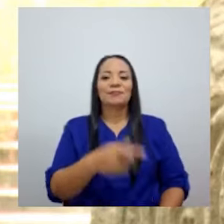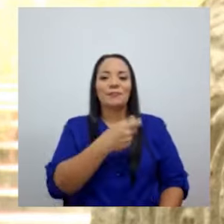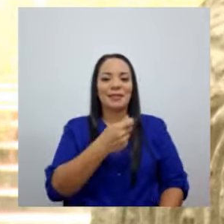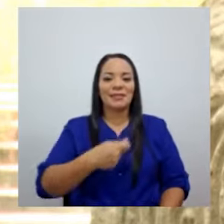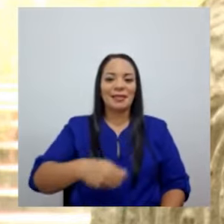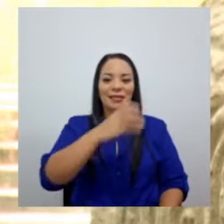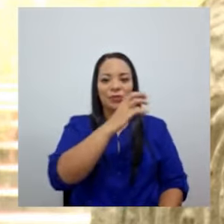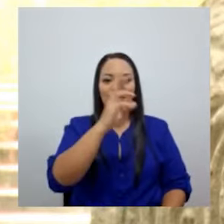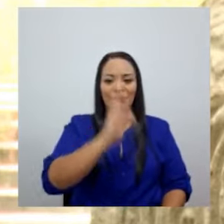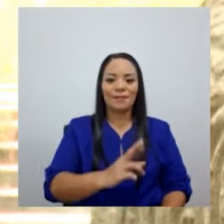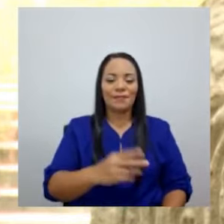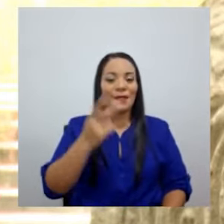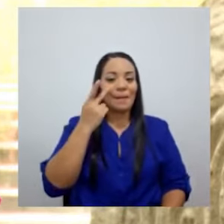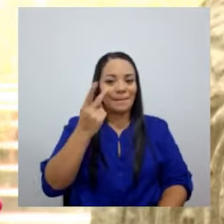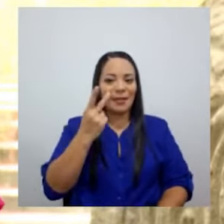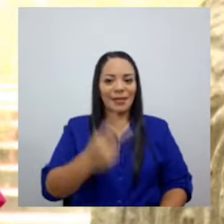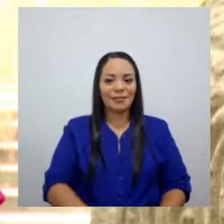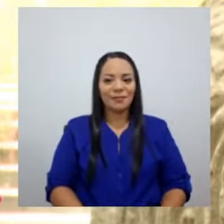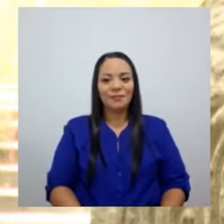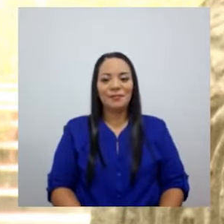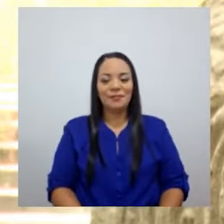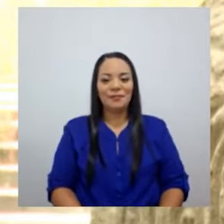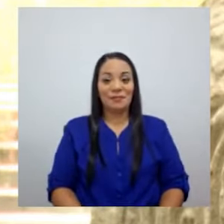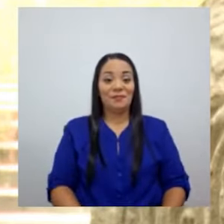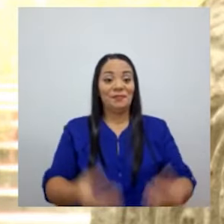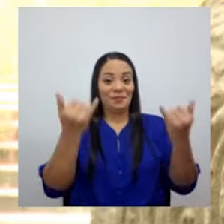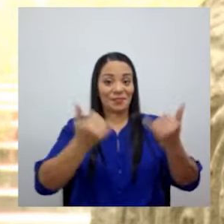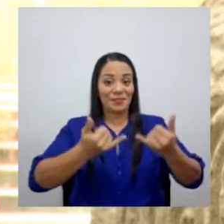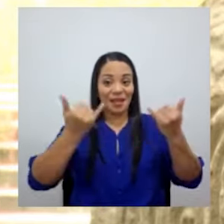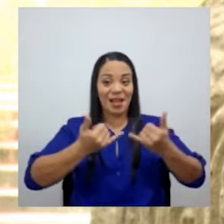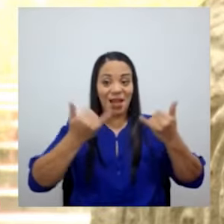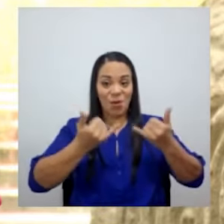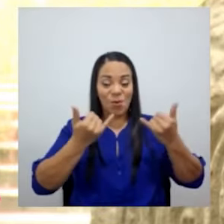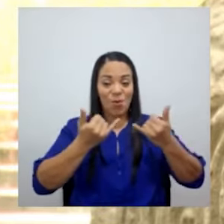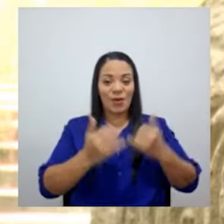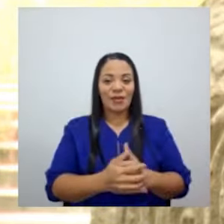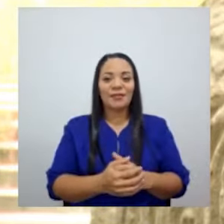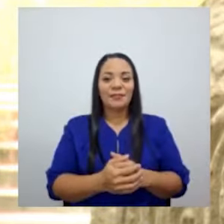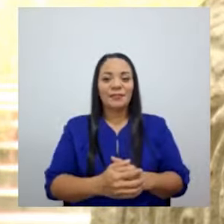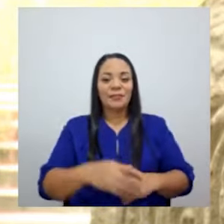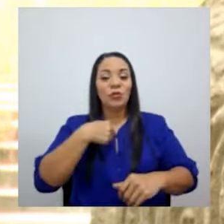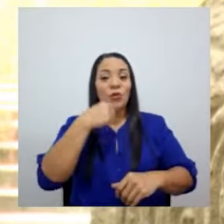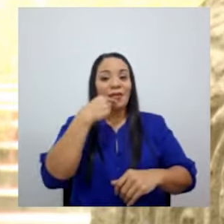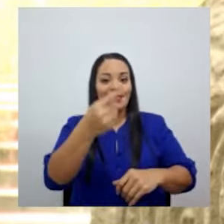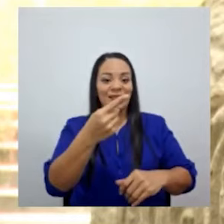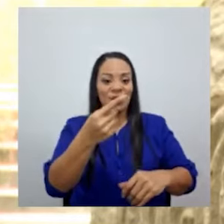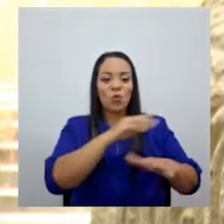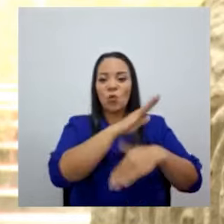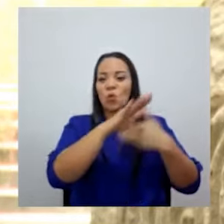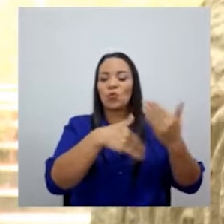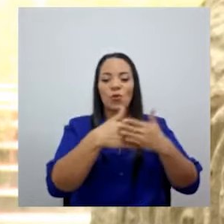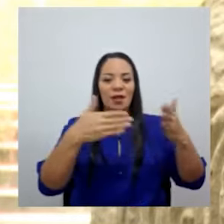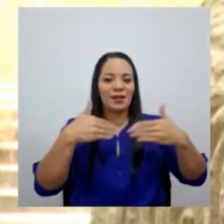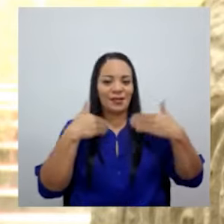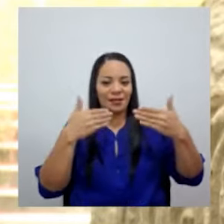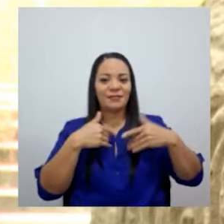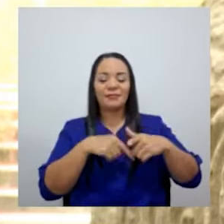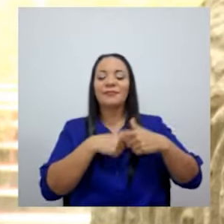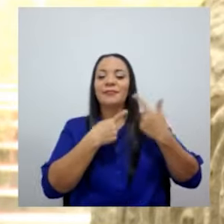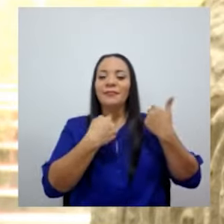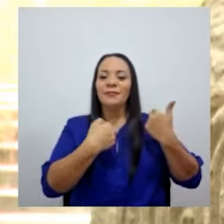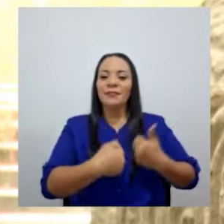República. Miren, a esta altura del partido, les digo con toda la alegría en mi